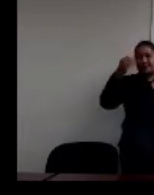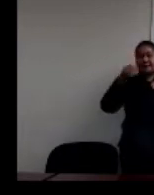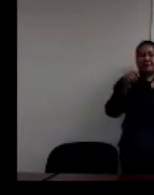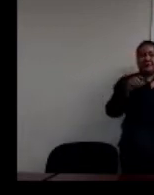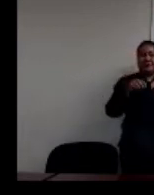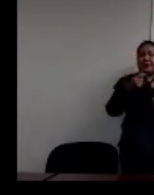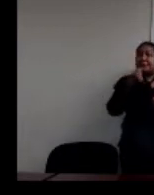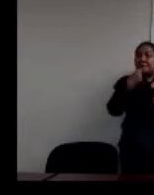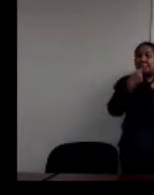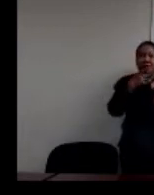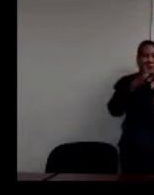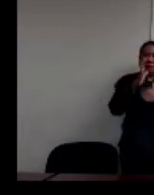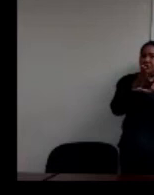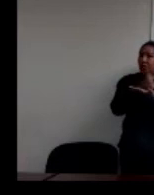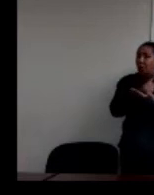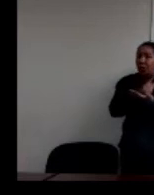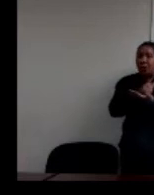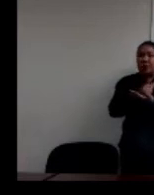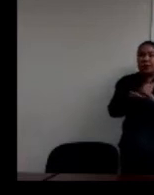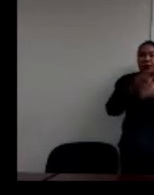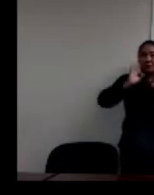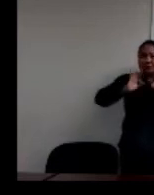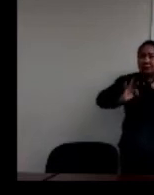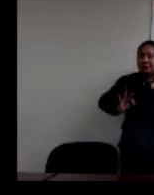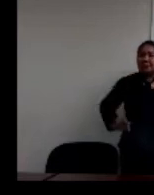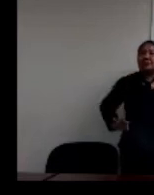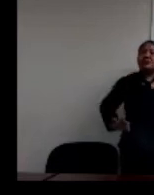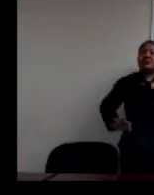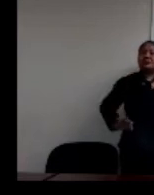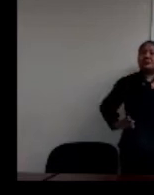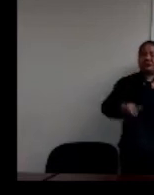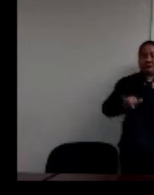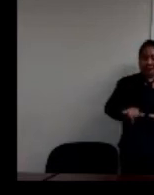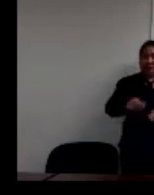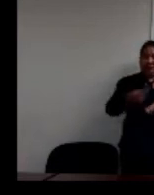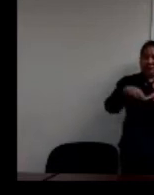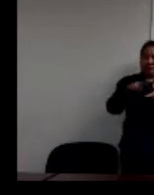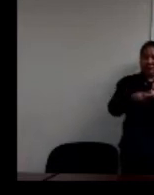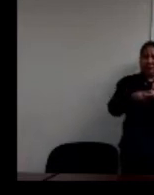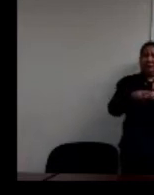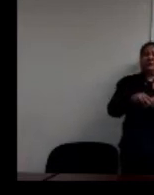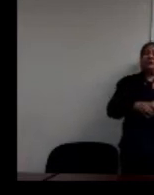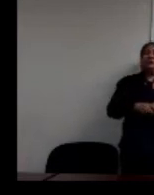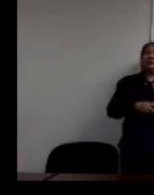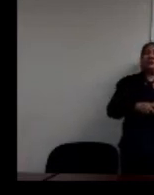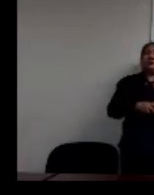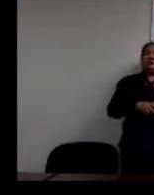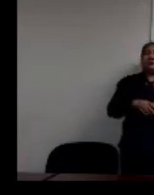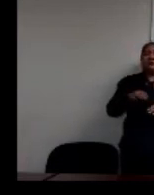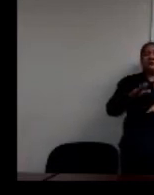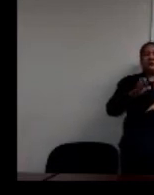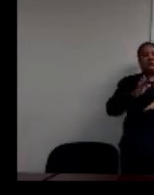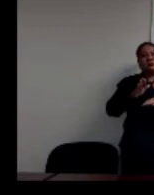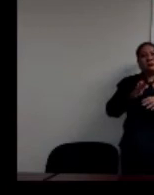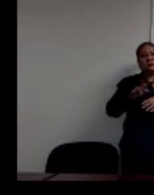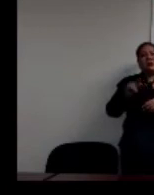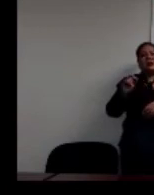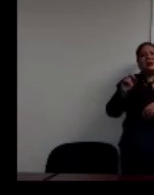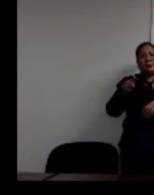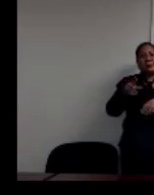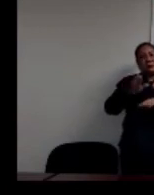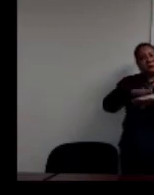logra tranquilizar, digamos así, un grado de mantenerlos manejables, entonces les damos cierta dosis de